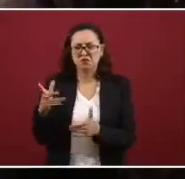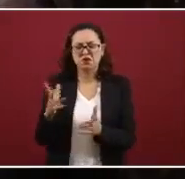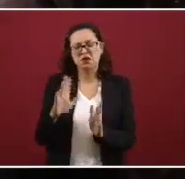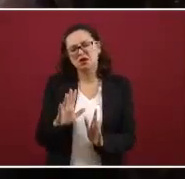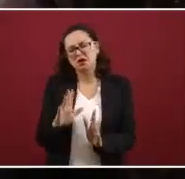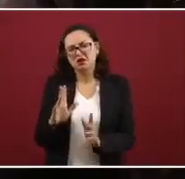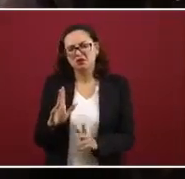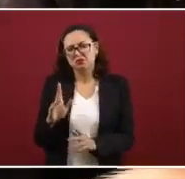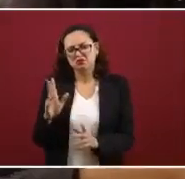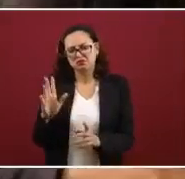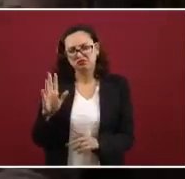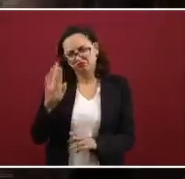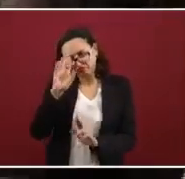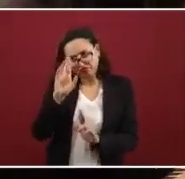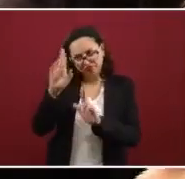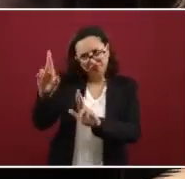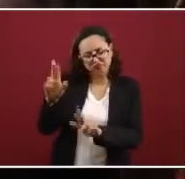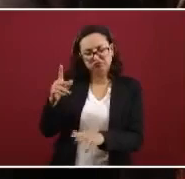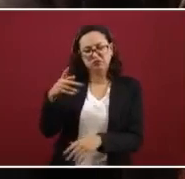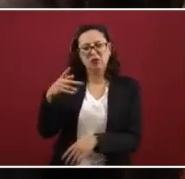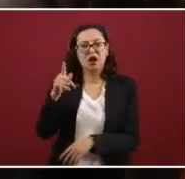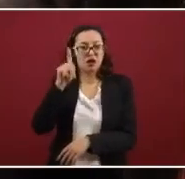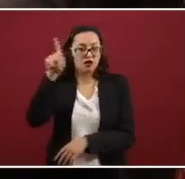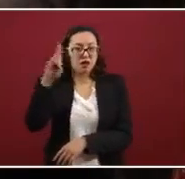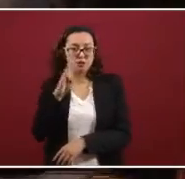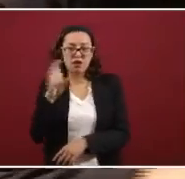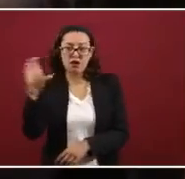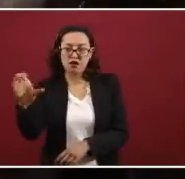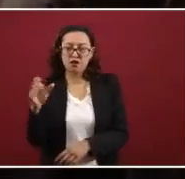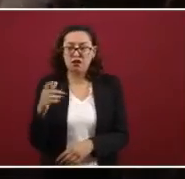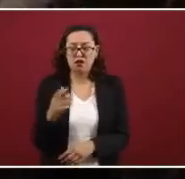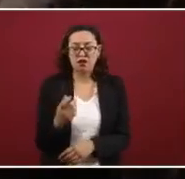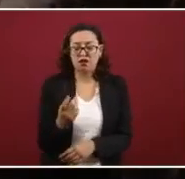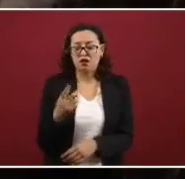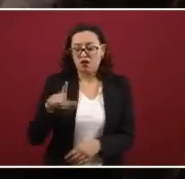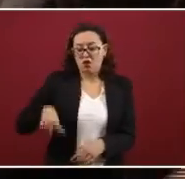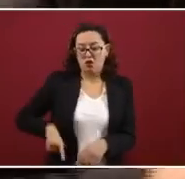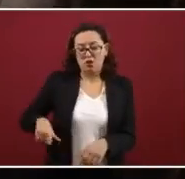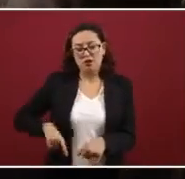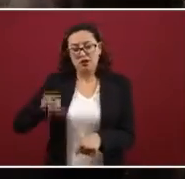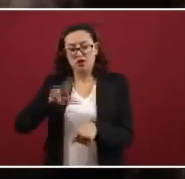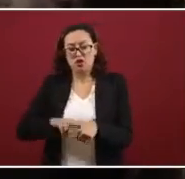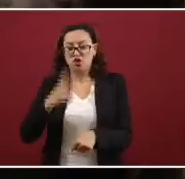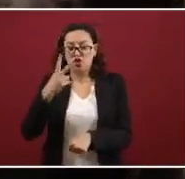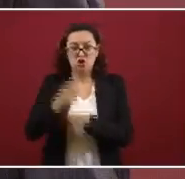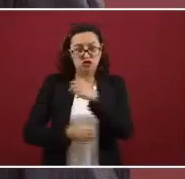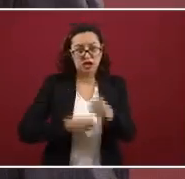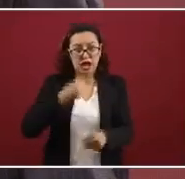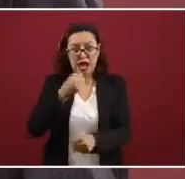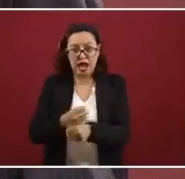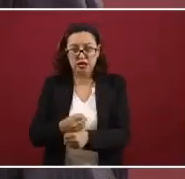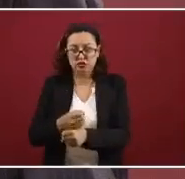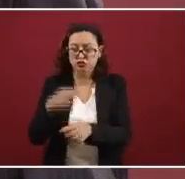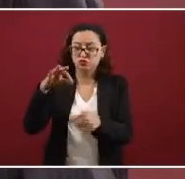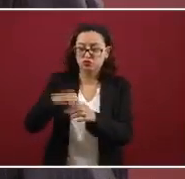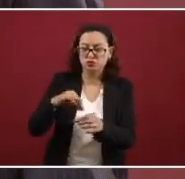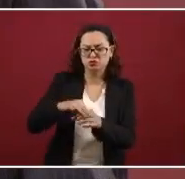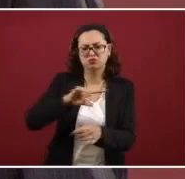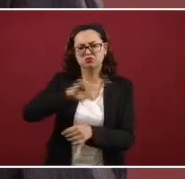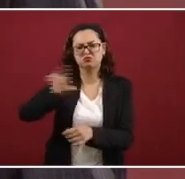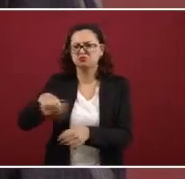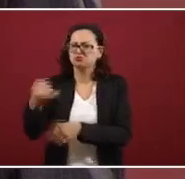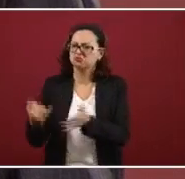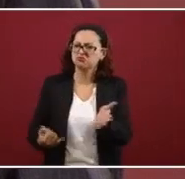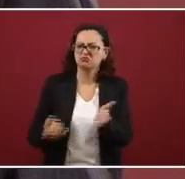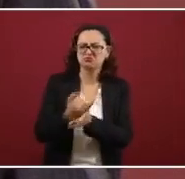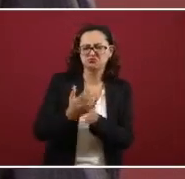de 2 a 5 años del gobernador. Sin embargo, sí me gustaría saber cuál es su posición acerca de esto, toda vez que todos